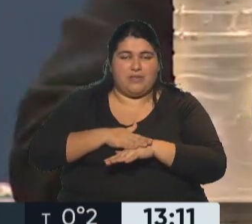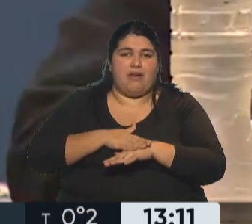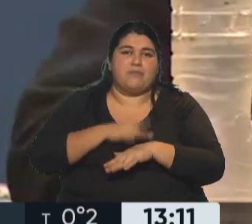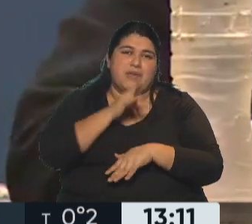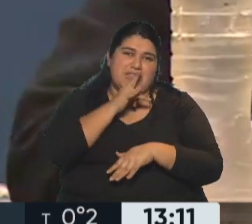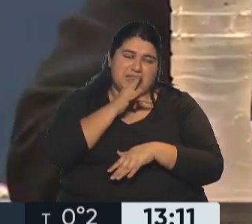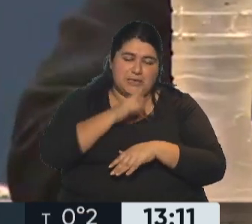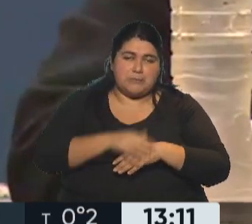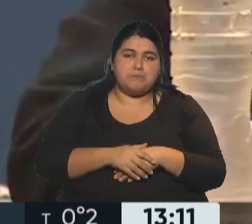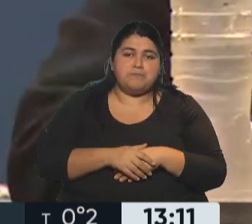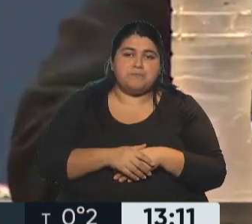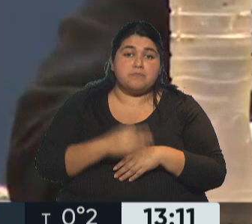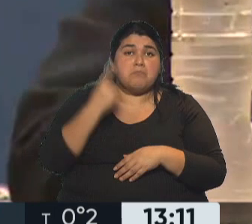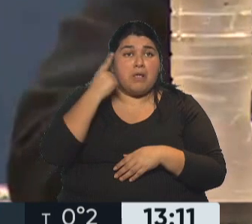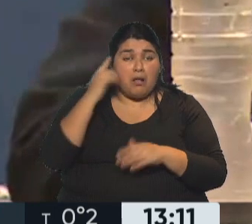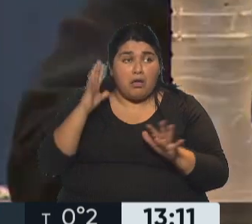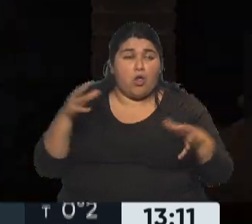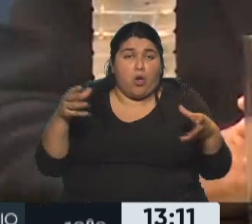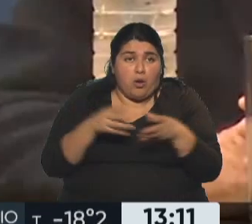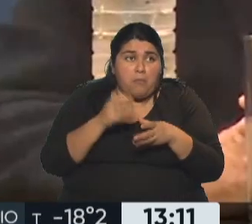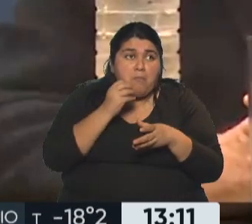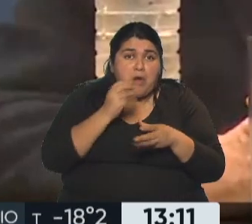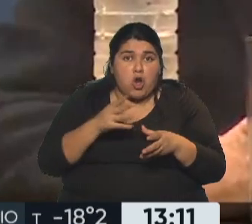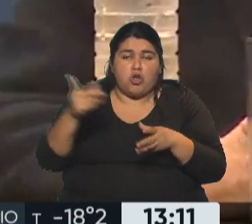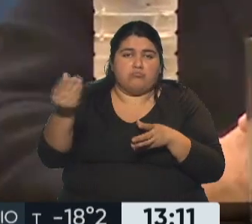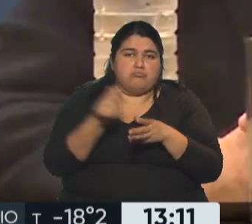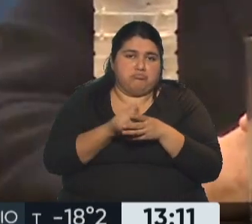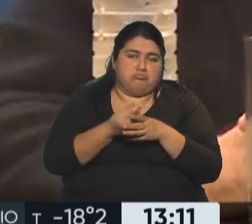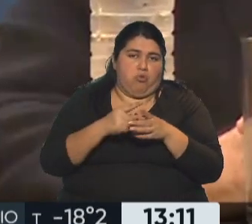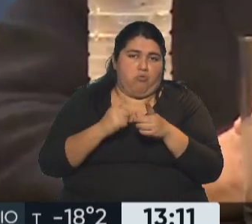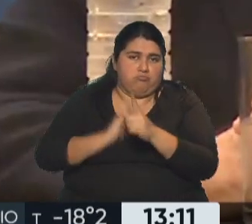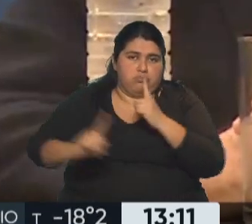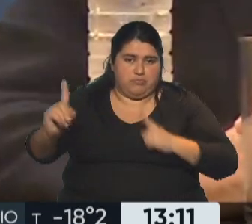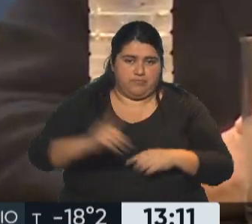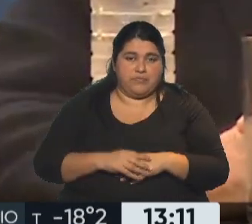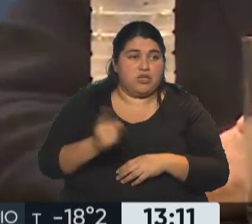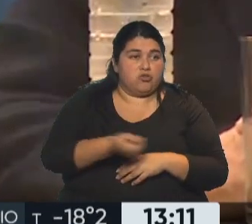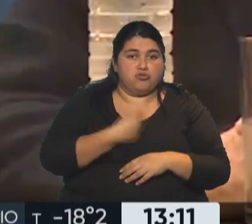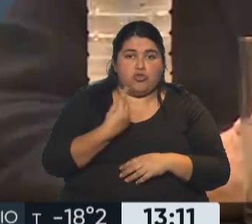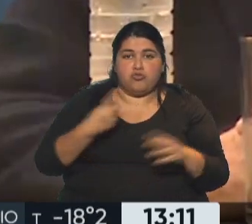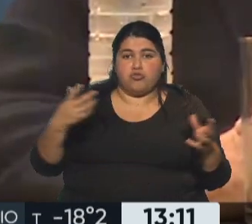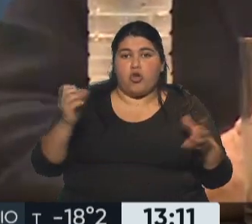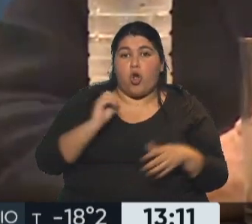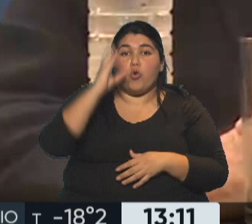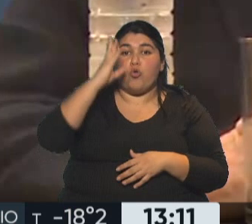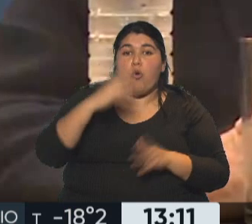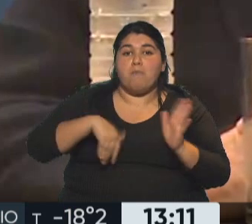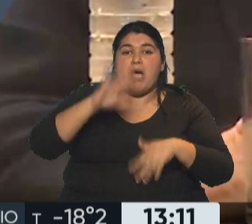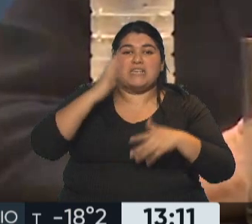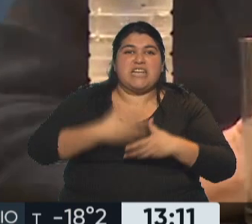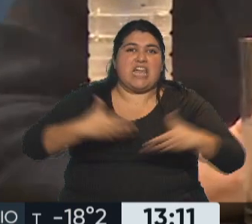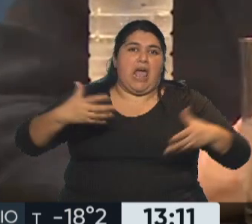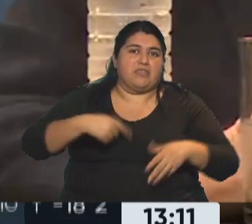bueno, creí lo mejor para el equipo es. Estamos en el club más grande del mundo, para mi gusto